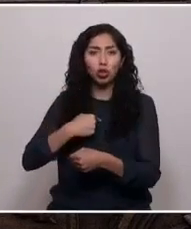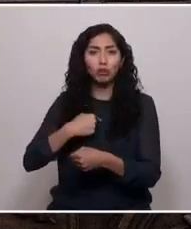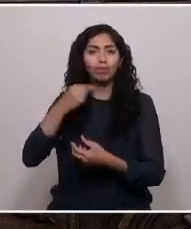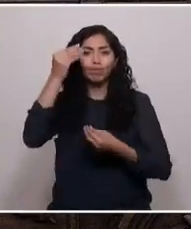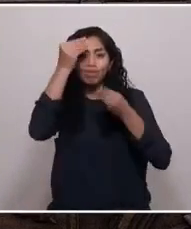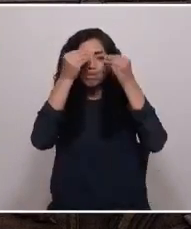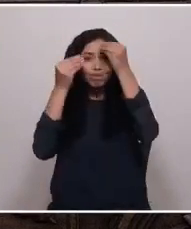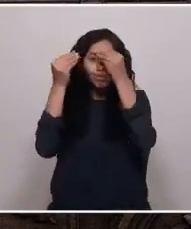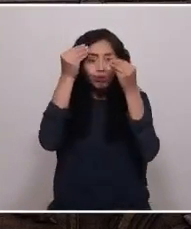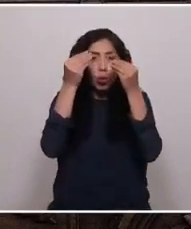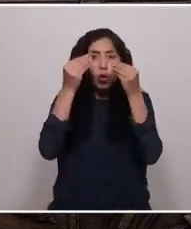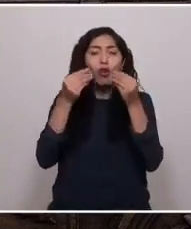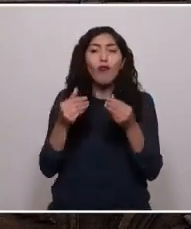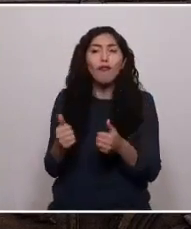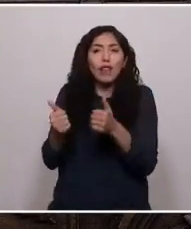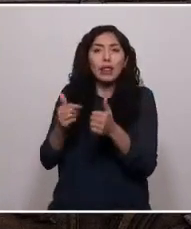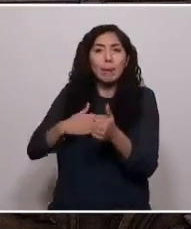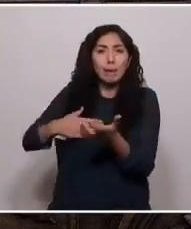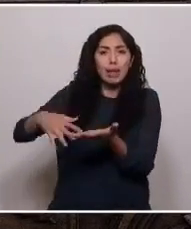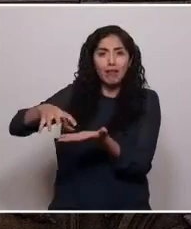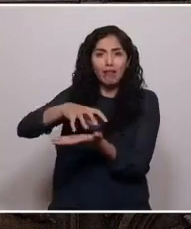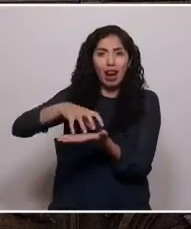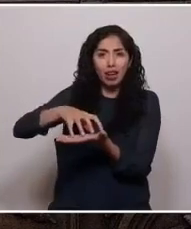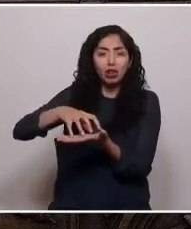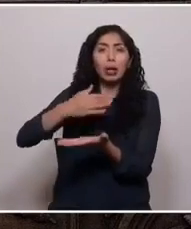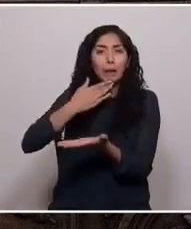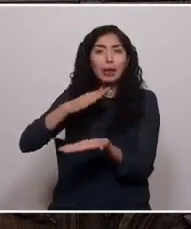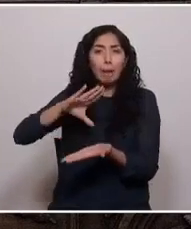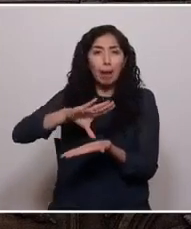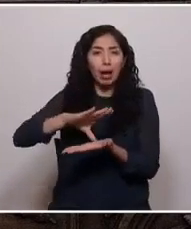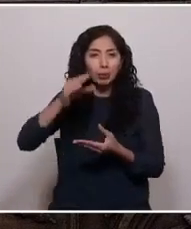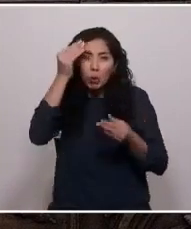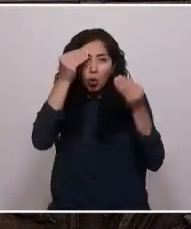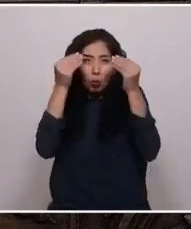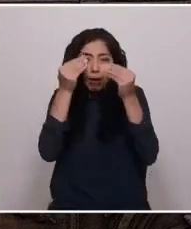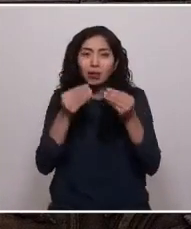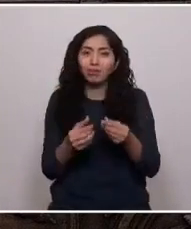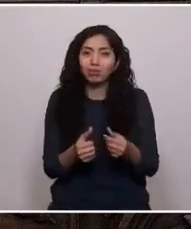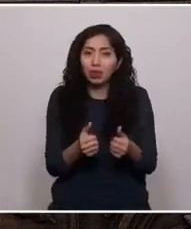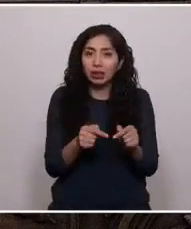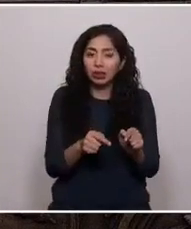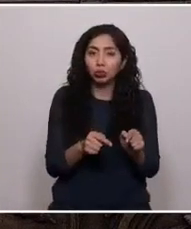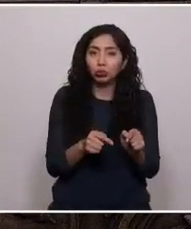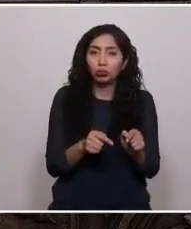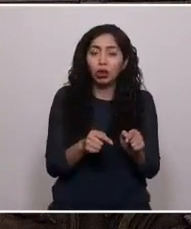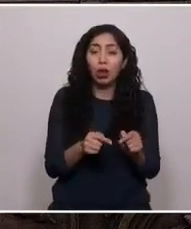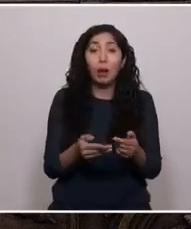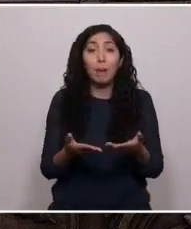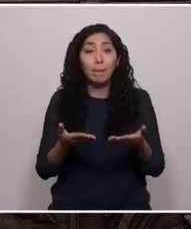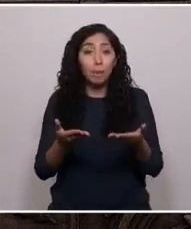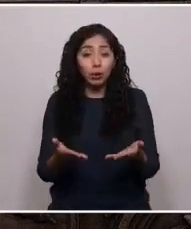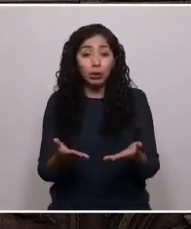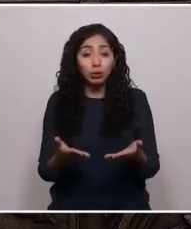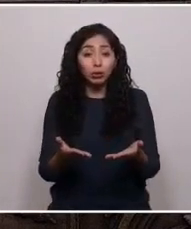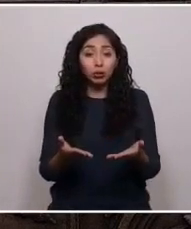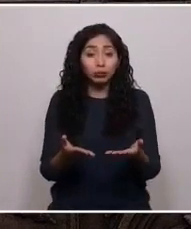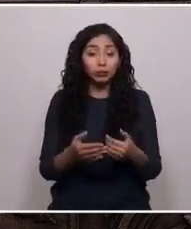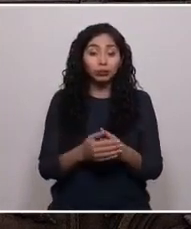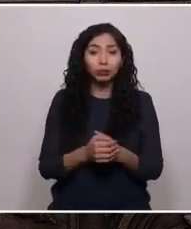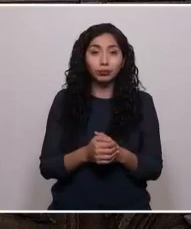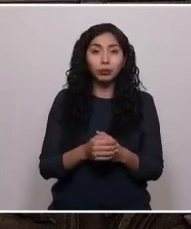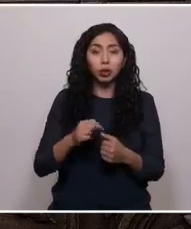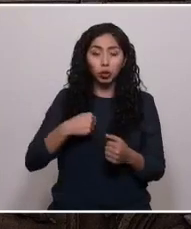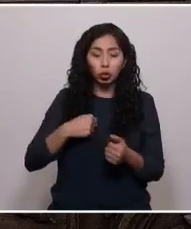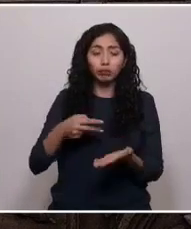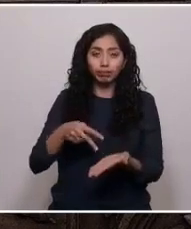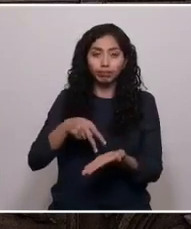de mi barrio comuna y su país por eso es que para me paro aquí